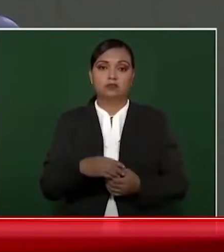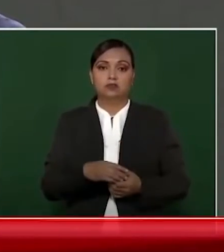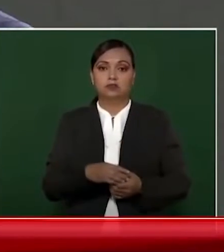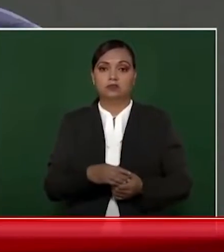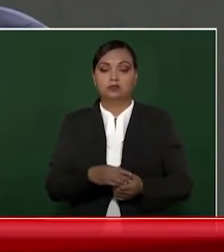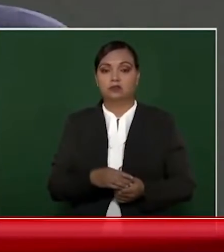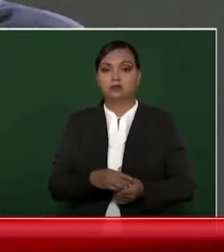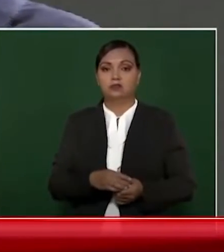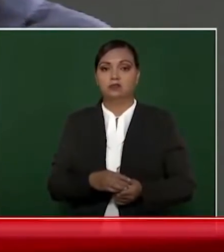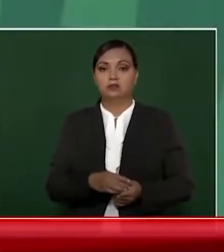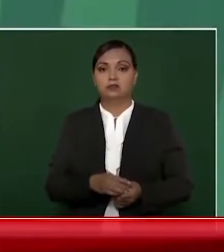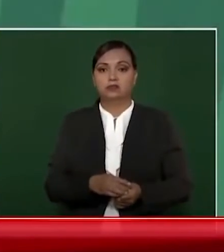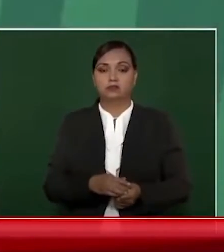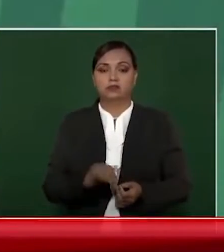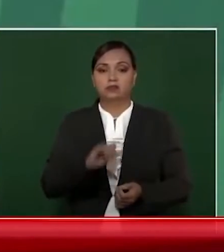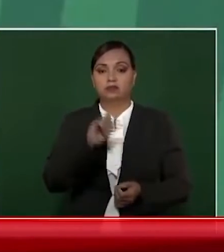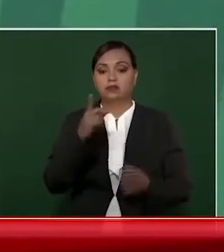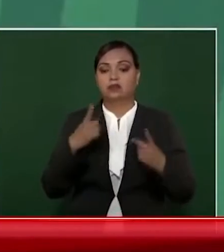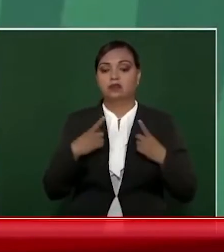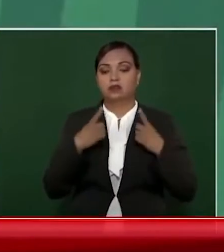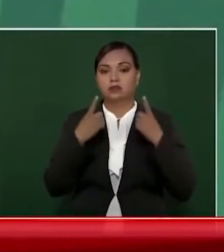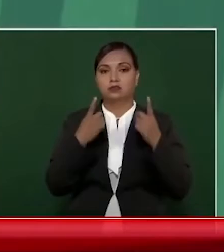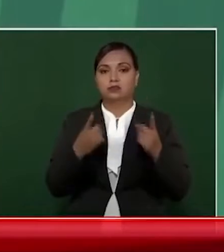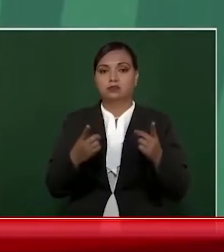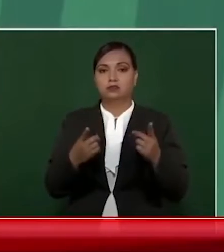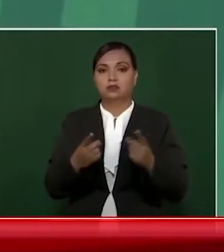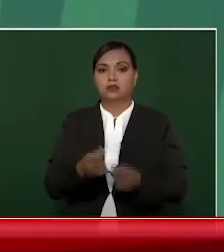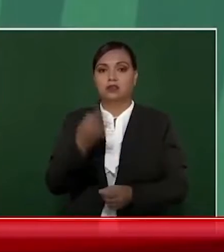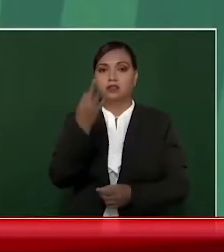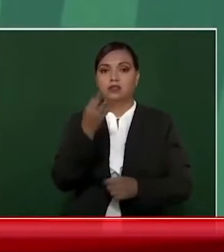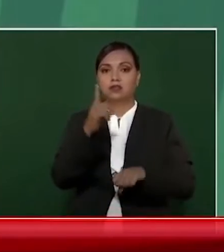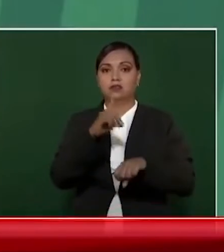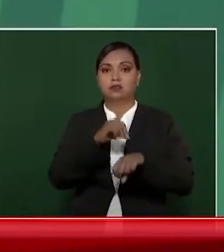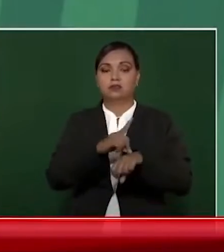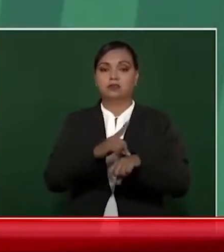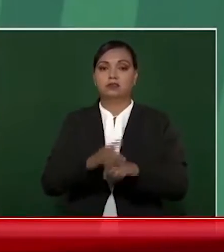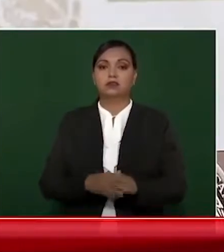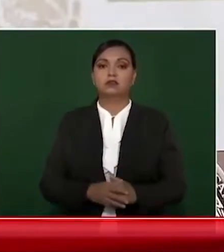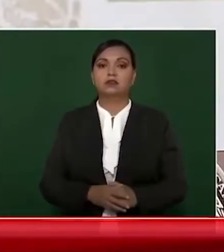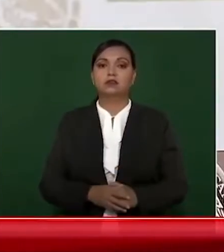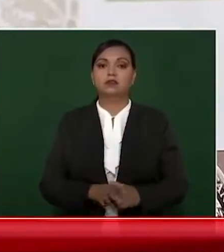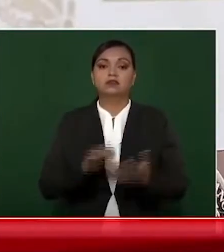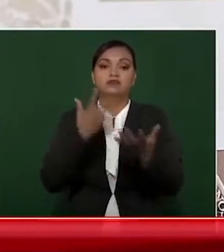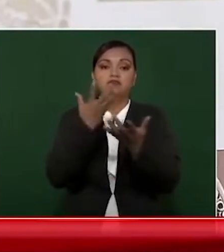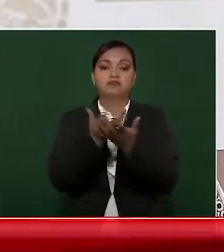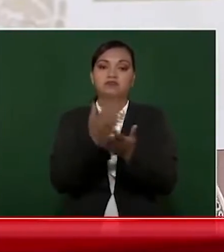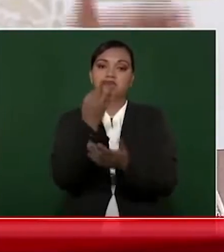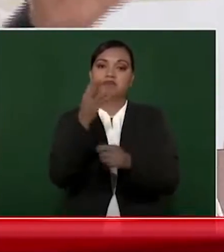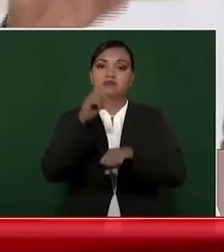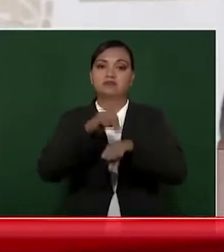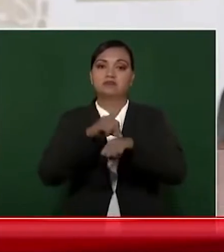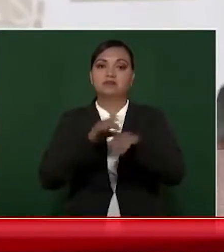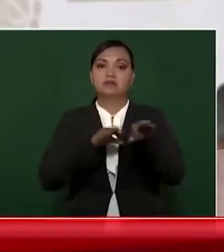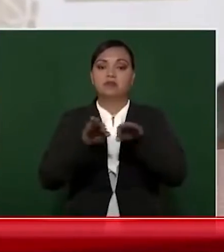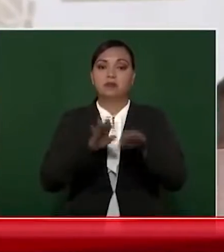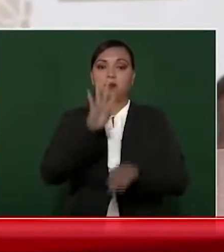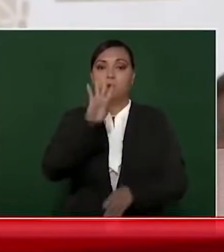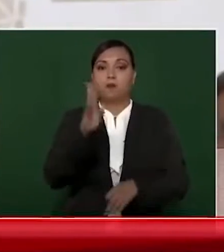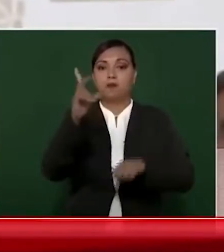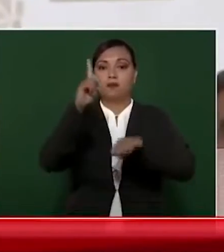y les daban 3 días de descanso, pero trabajaban